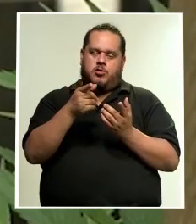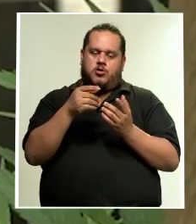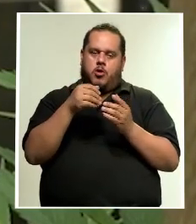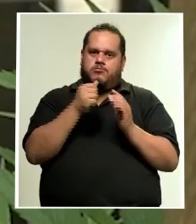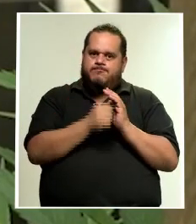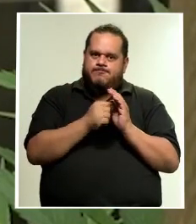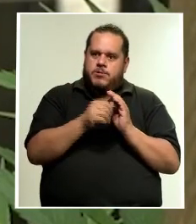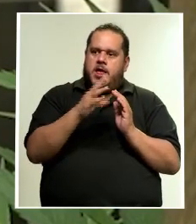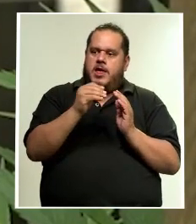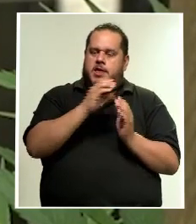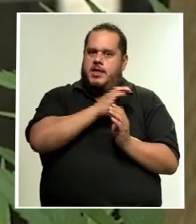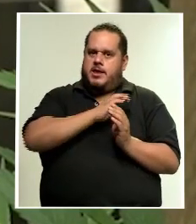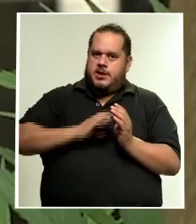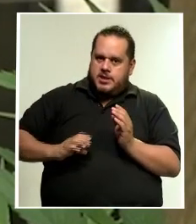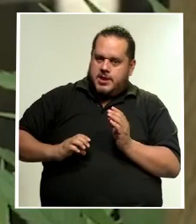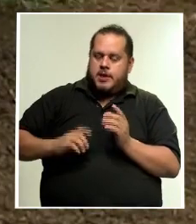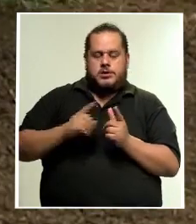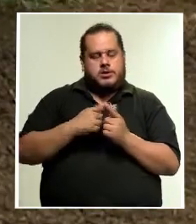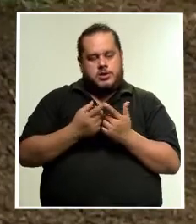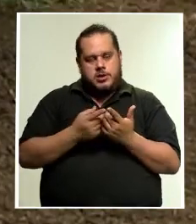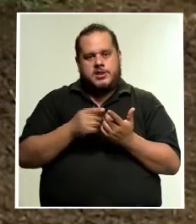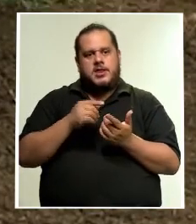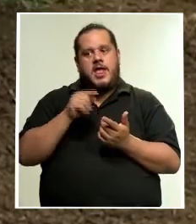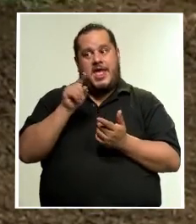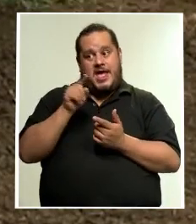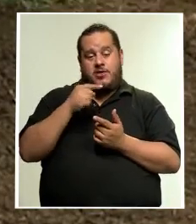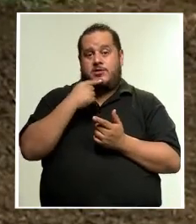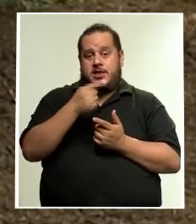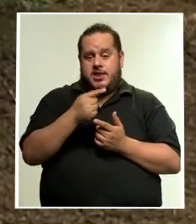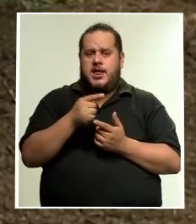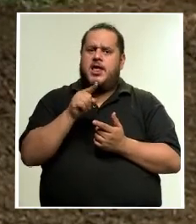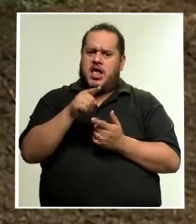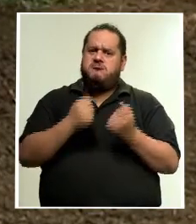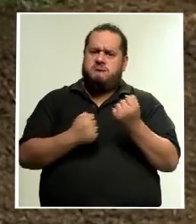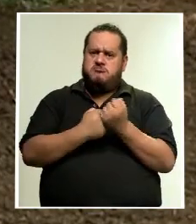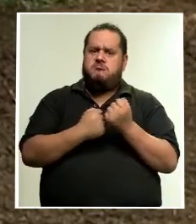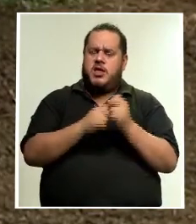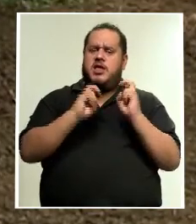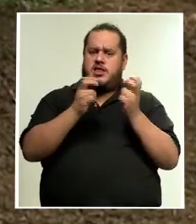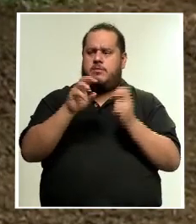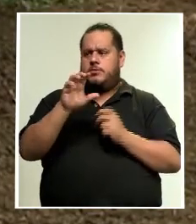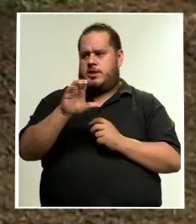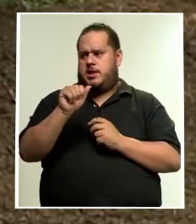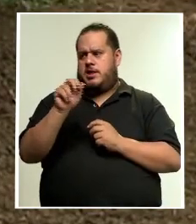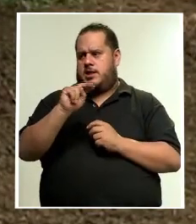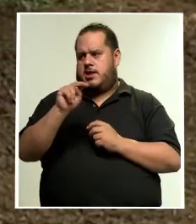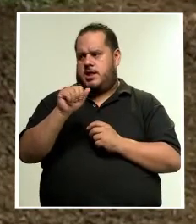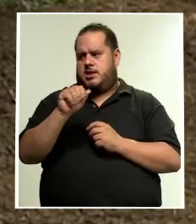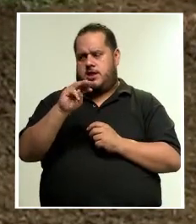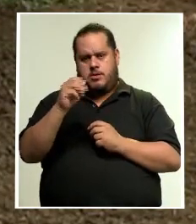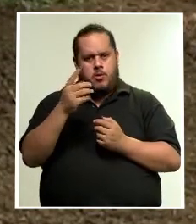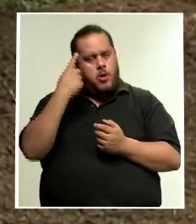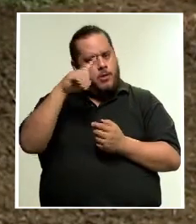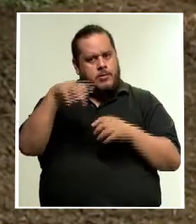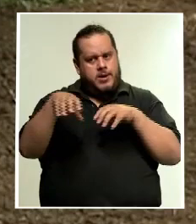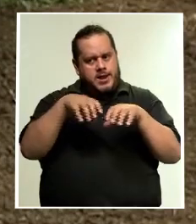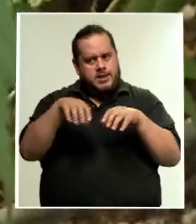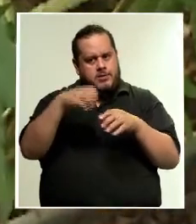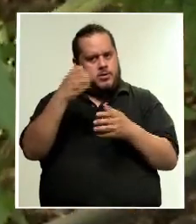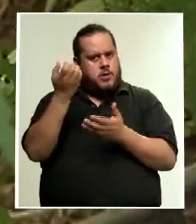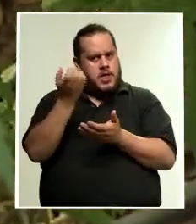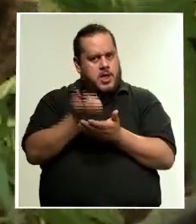podría estar contraria al proyecto, aseguran que ellos estarían apoyando el tema del cáñamo por el tema de la reactivación